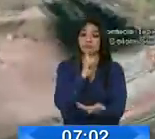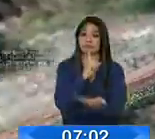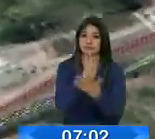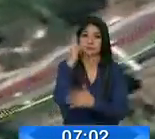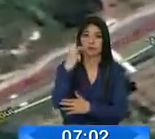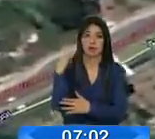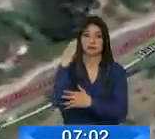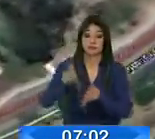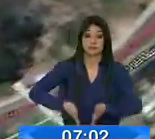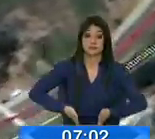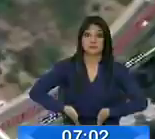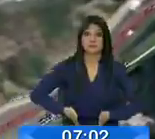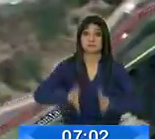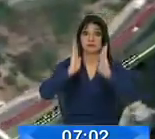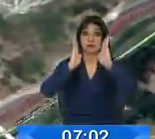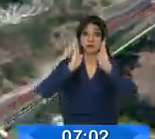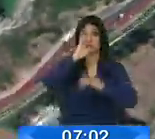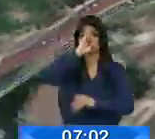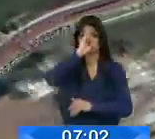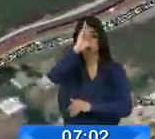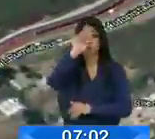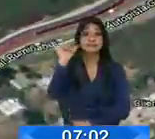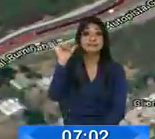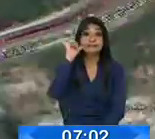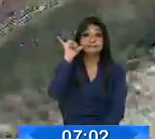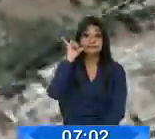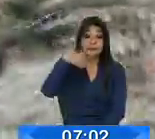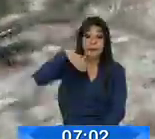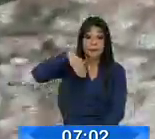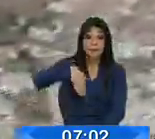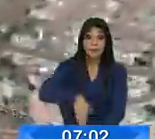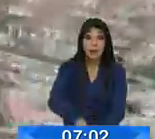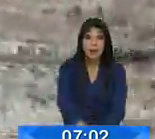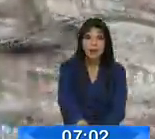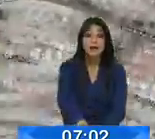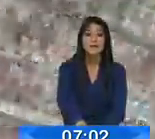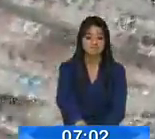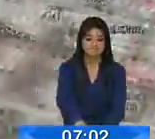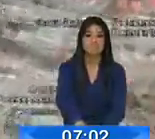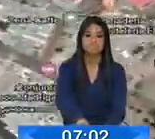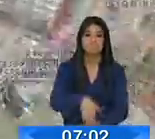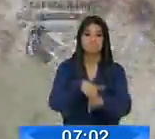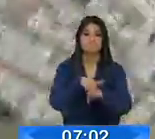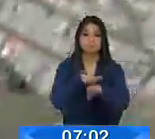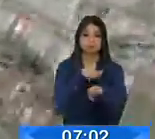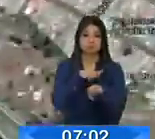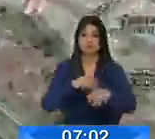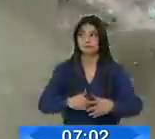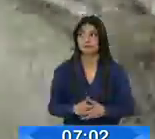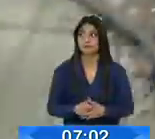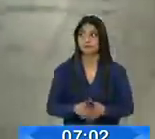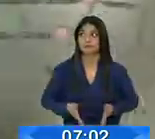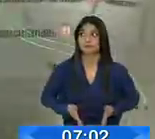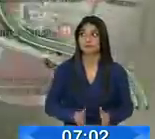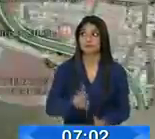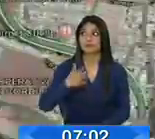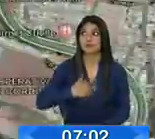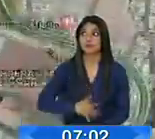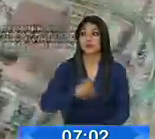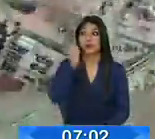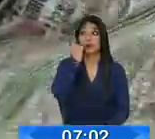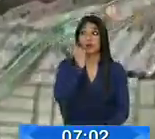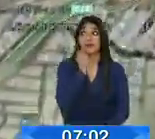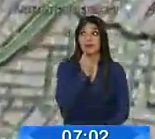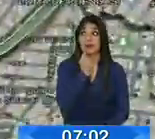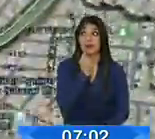o la vía que va a la autopista Rumiñahui de bajada presenta alta congestión. La Simón Bolívar, vamos a